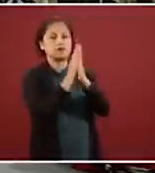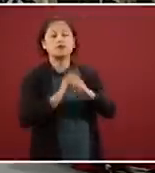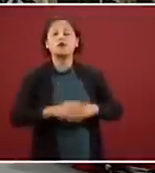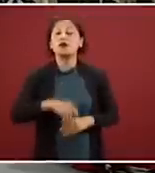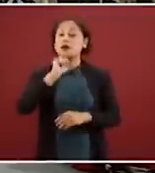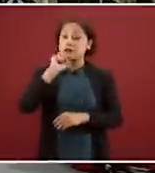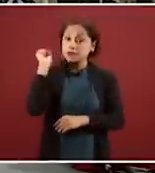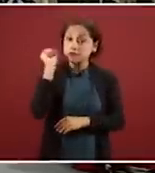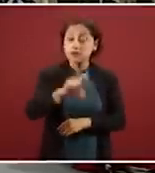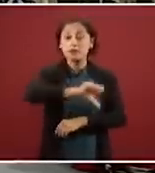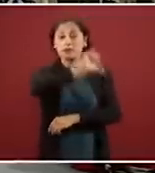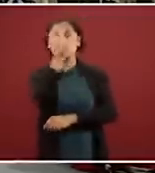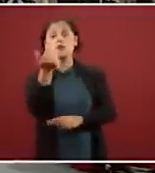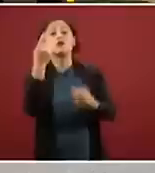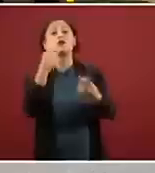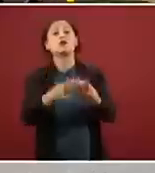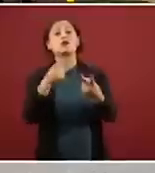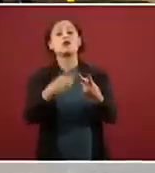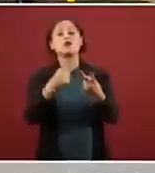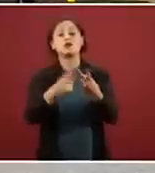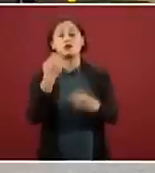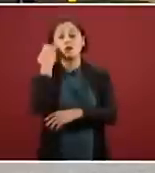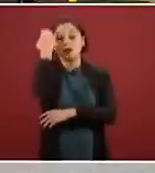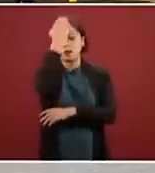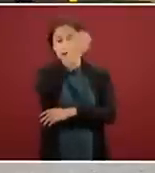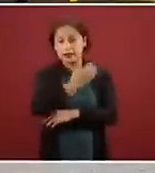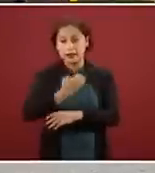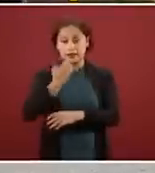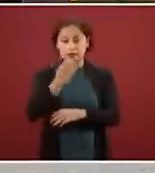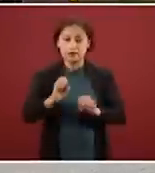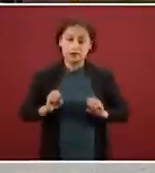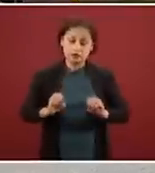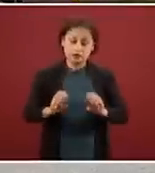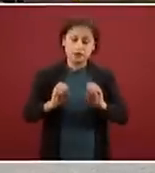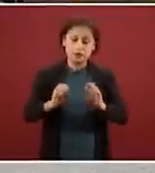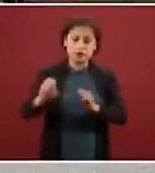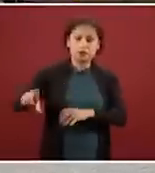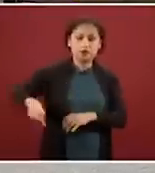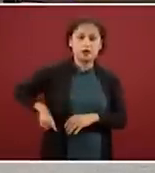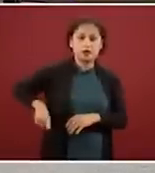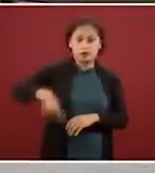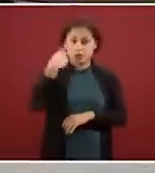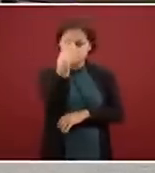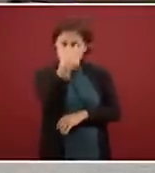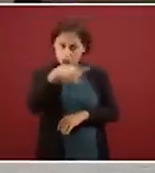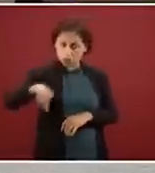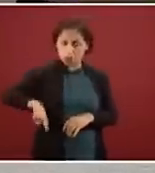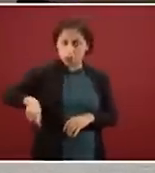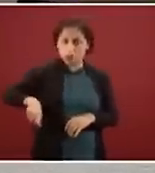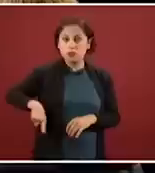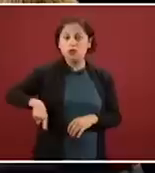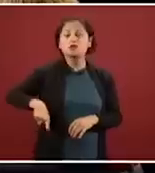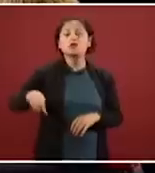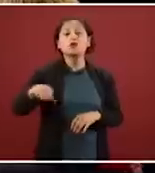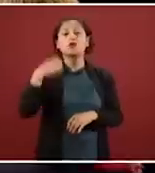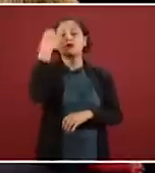revisar los exámenes que hacen en las oficinas públicas de su gobierno, de la Cuarta Transformación, porque, y le hablo,